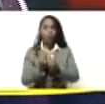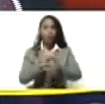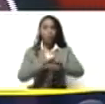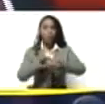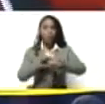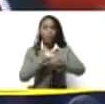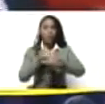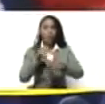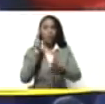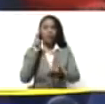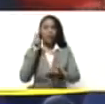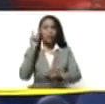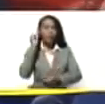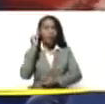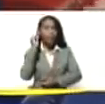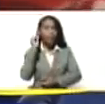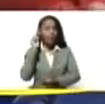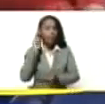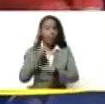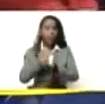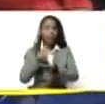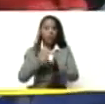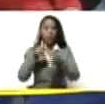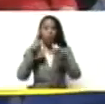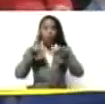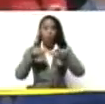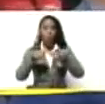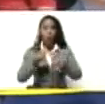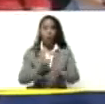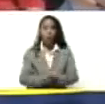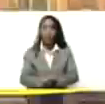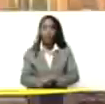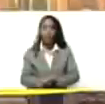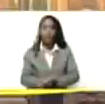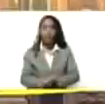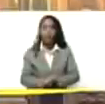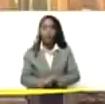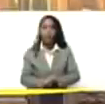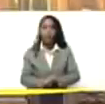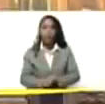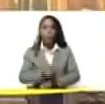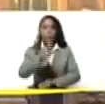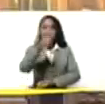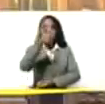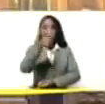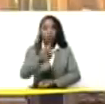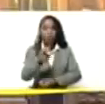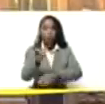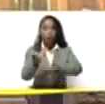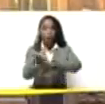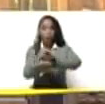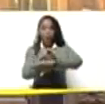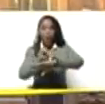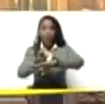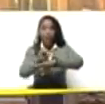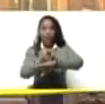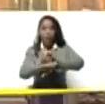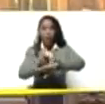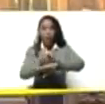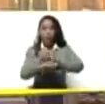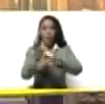paralelo en venezuela podemos decir que con la convocatoria a la elección